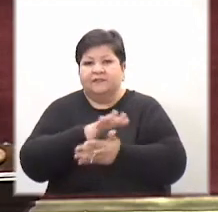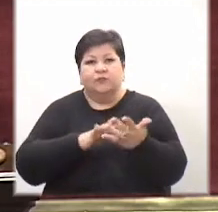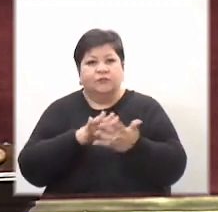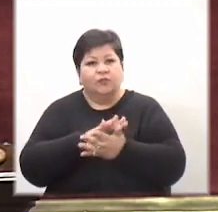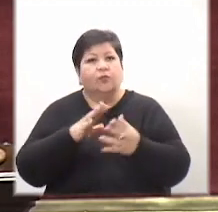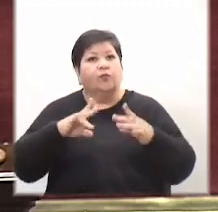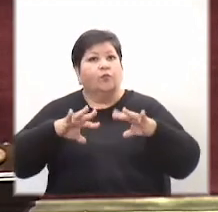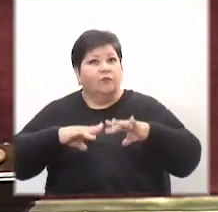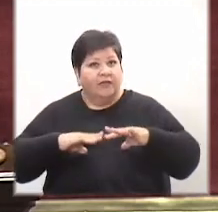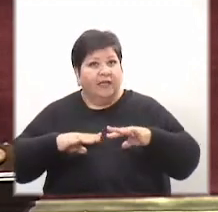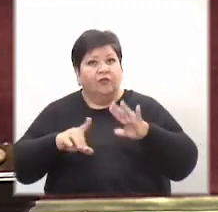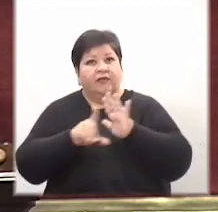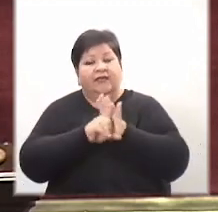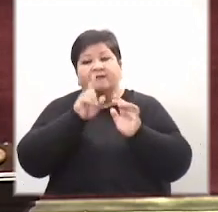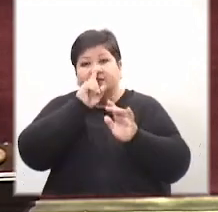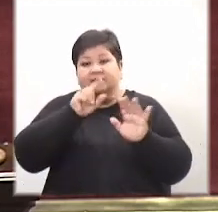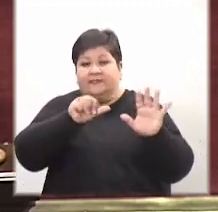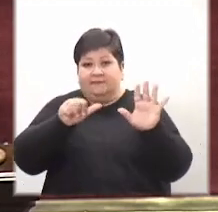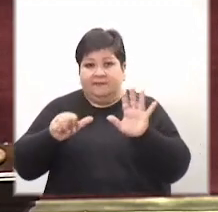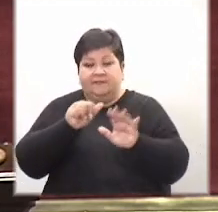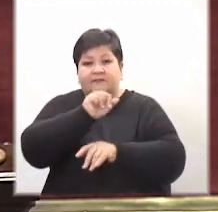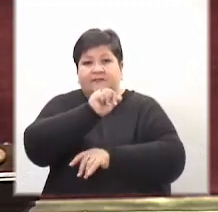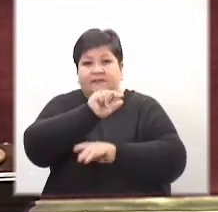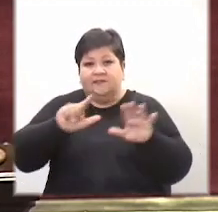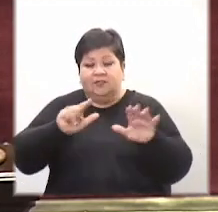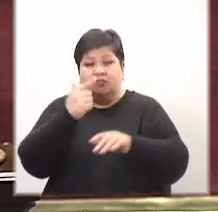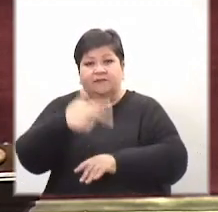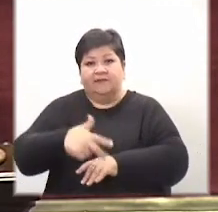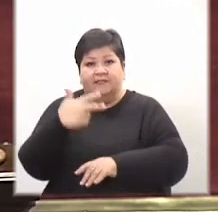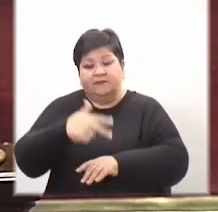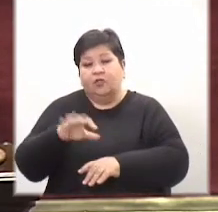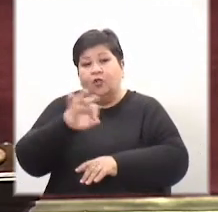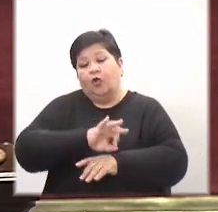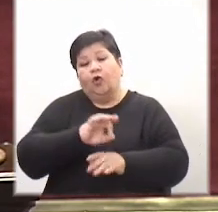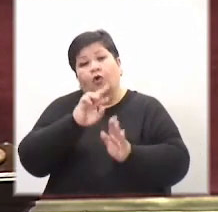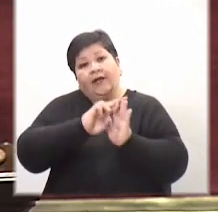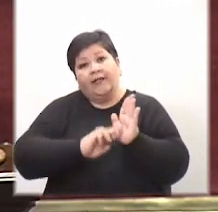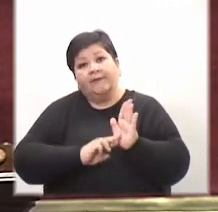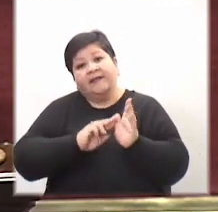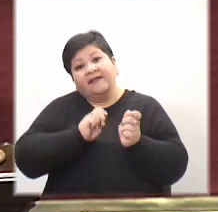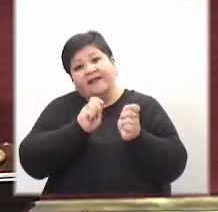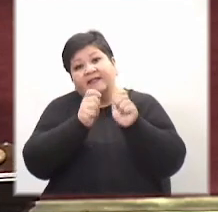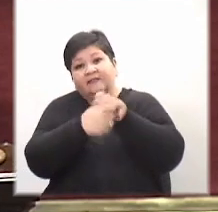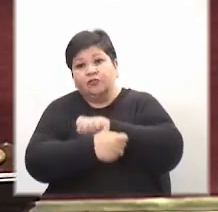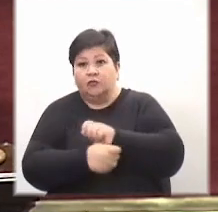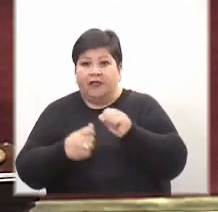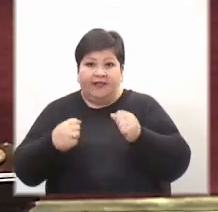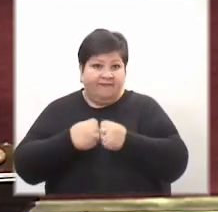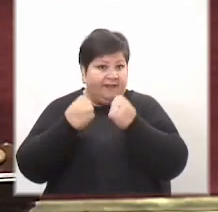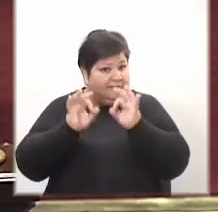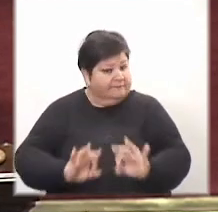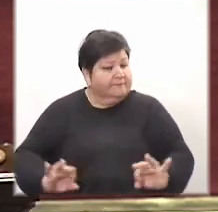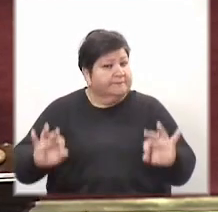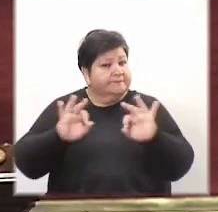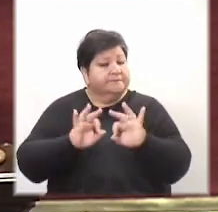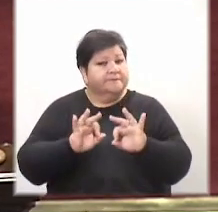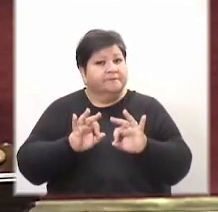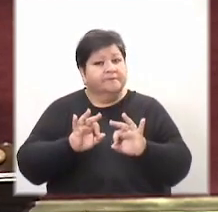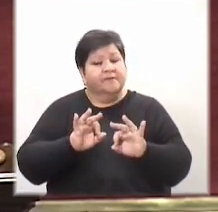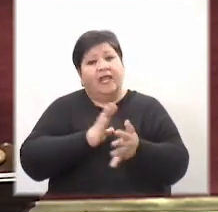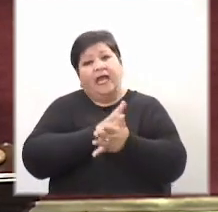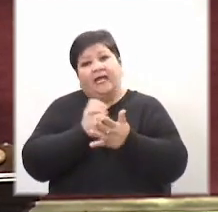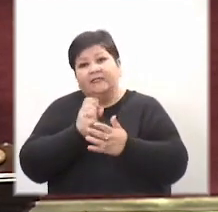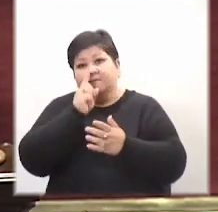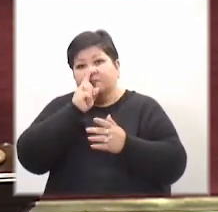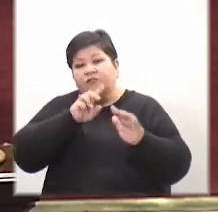los jubilados de la ley 16.713 o por el régimen de transición no les afectaría, y los nacidos hasta el